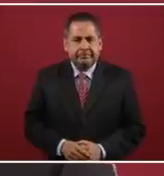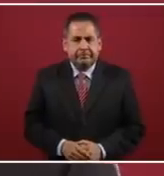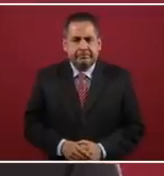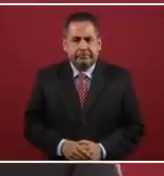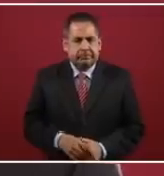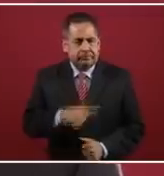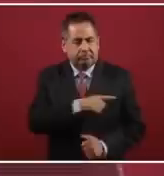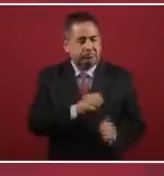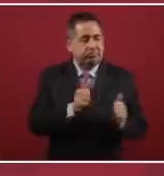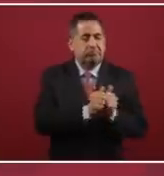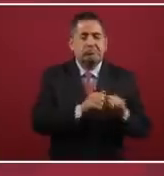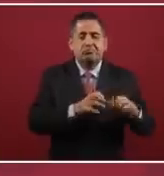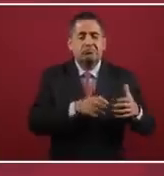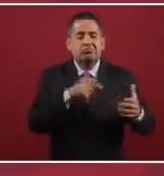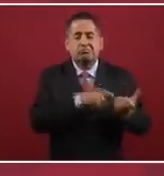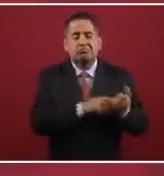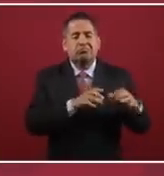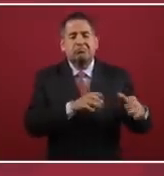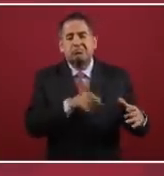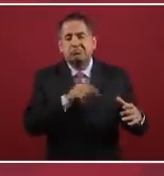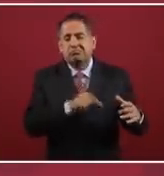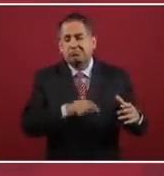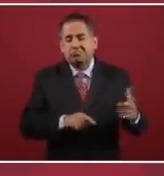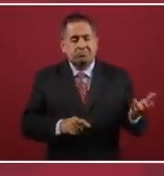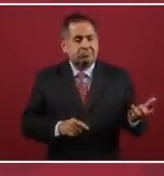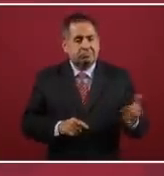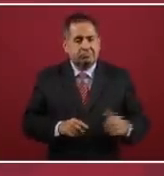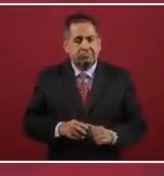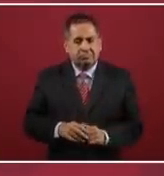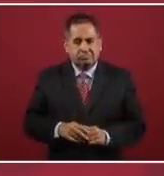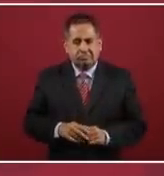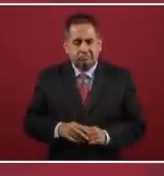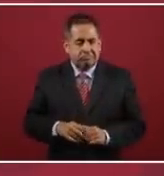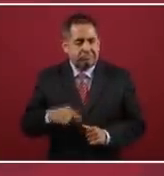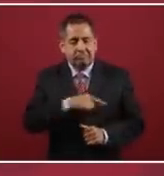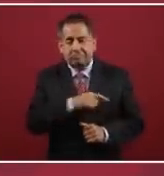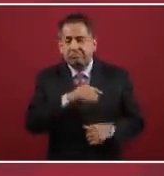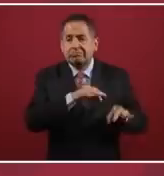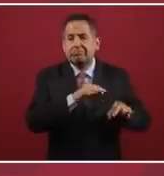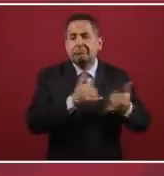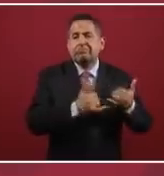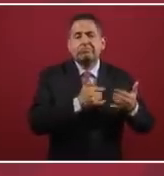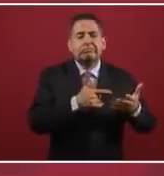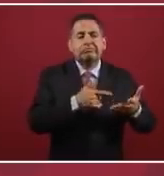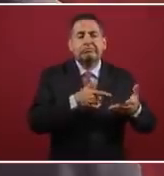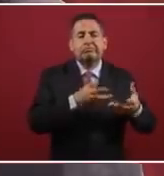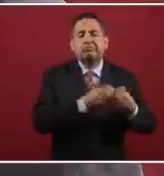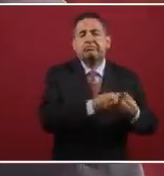Están haciendo el juego a